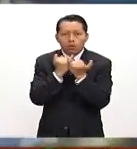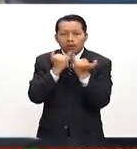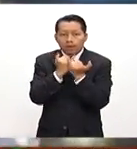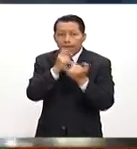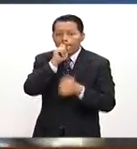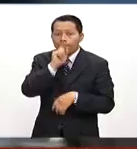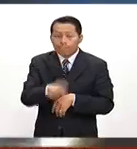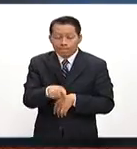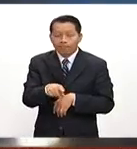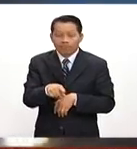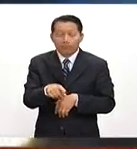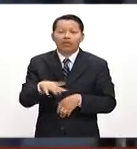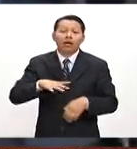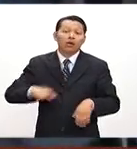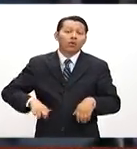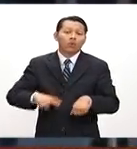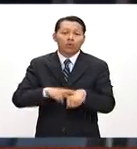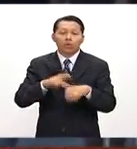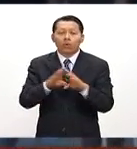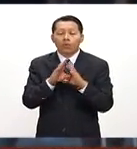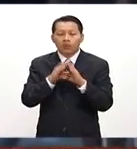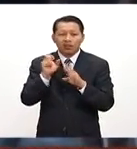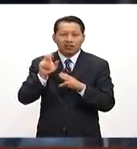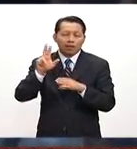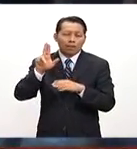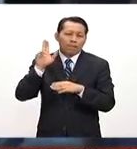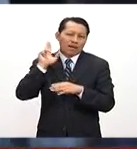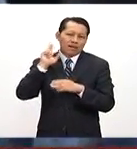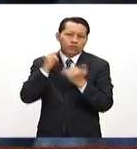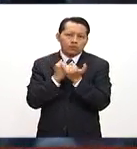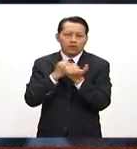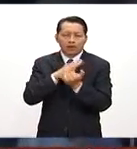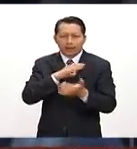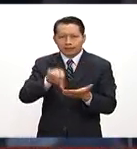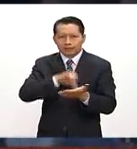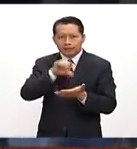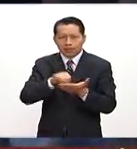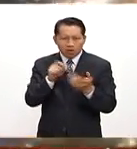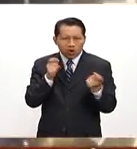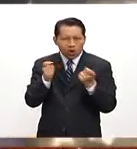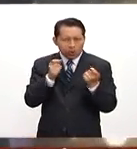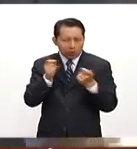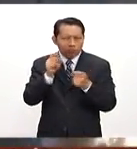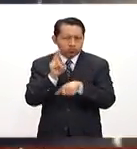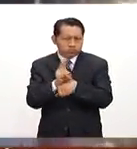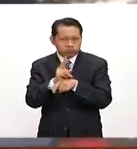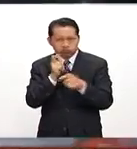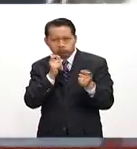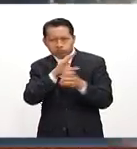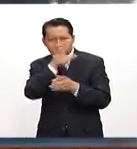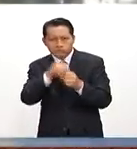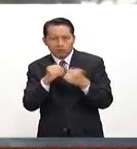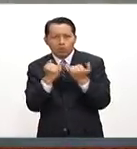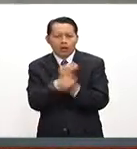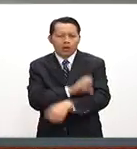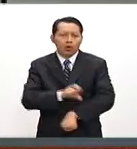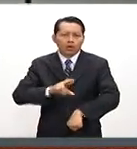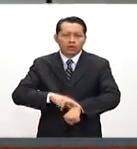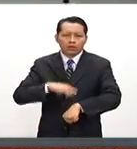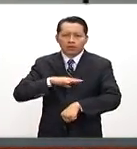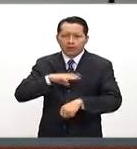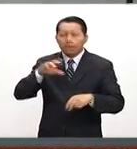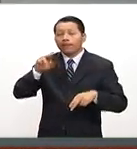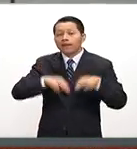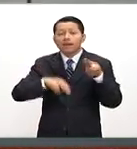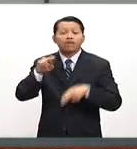Claudia Palovic participó la tarde de este martes en la instalación del Centro de Control de Operaciones y estableció la coordinación entre los 3 niveles